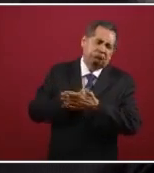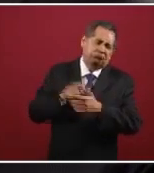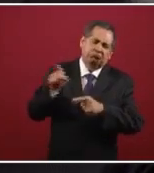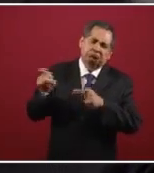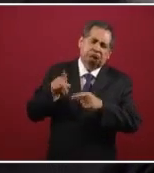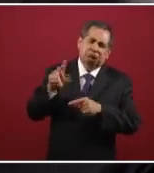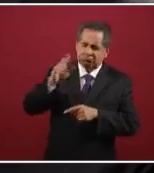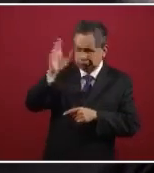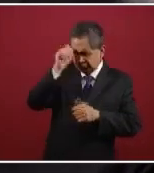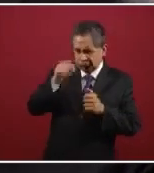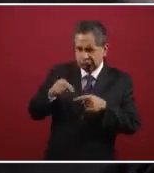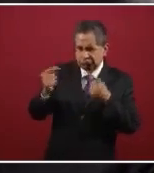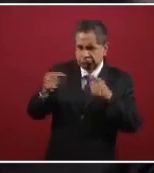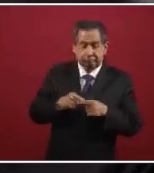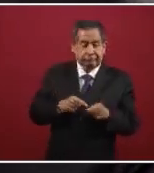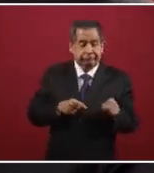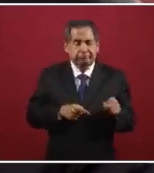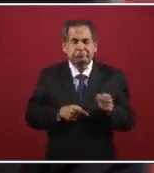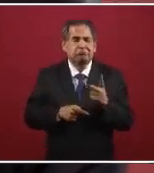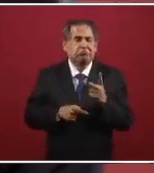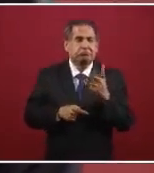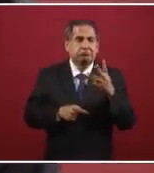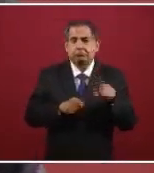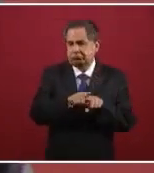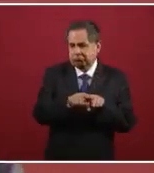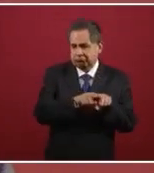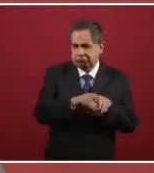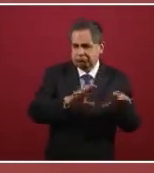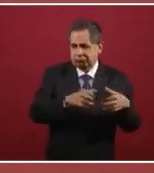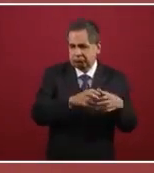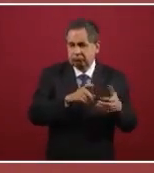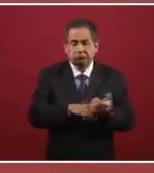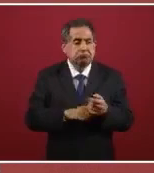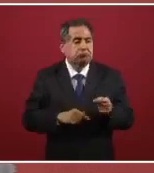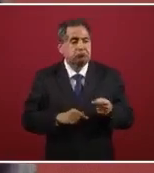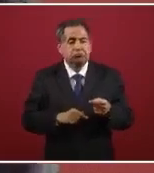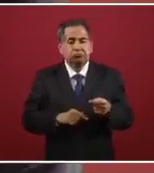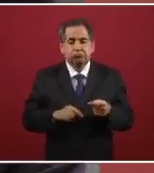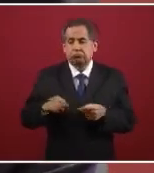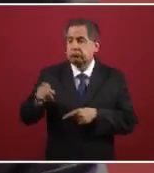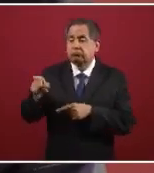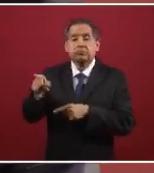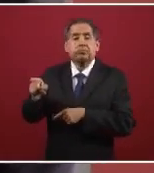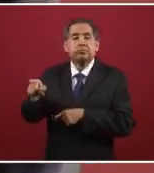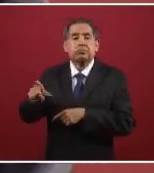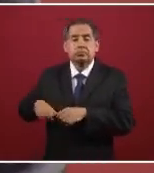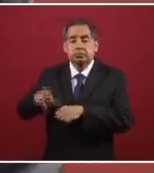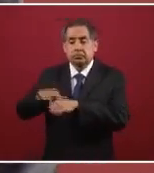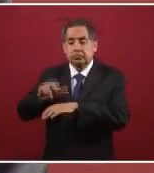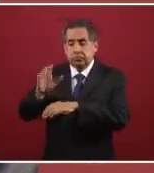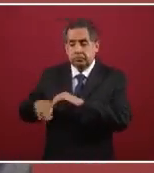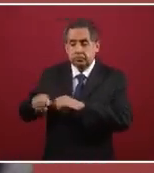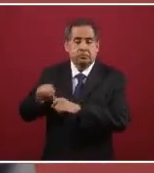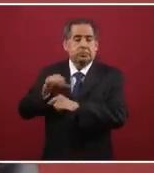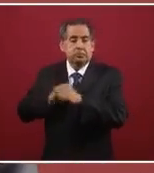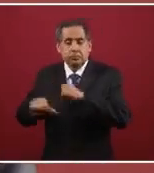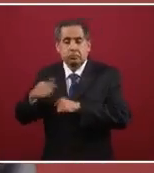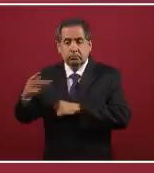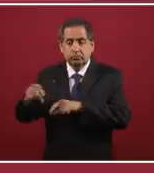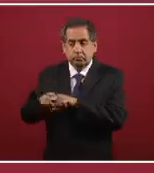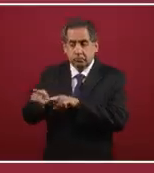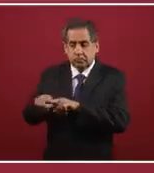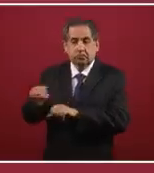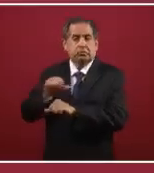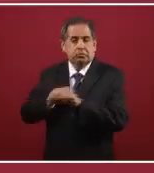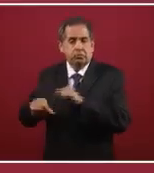que eran 2, 3 hermanos, terminaba uno de gobernador y entraba otro,